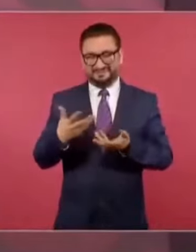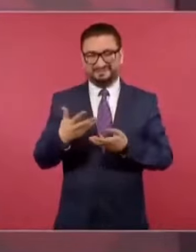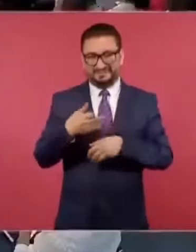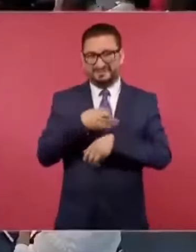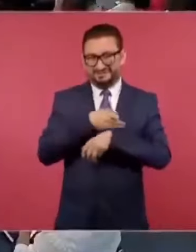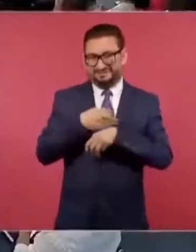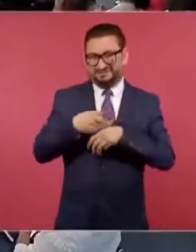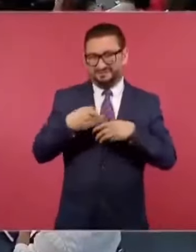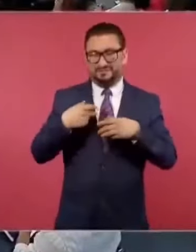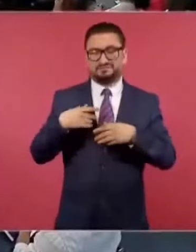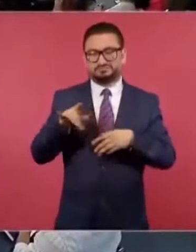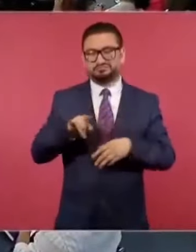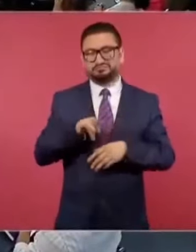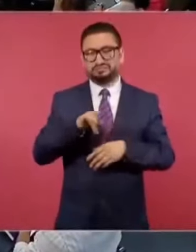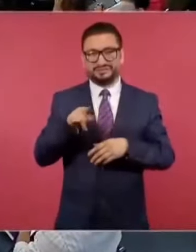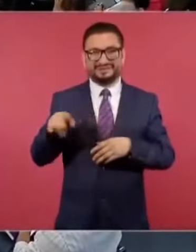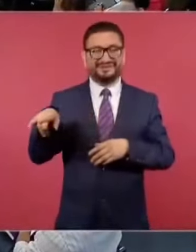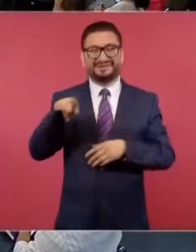pasajeros